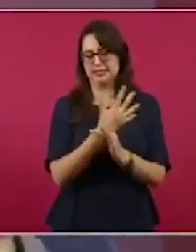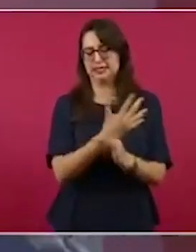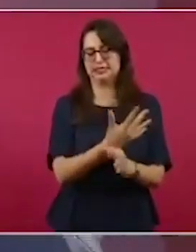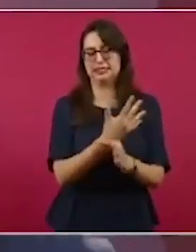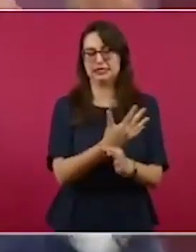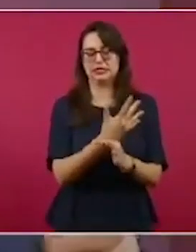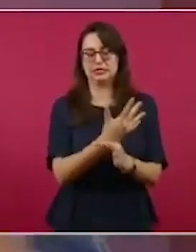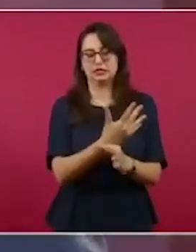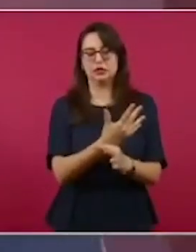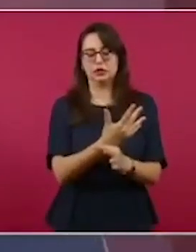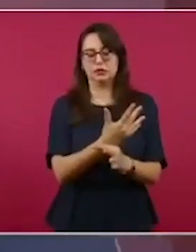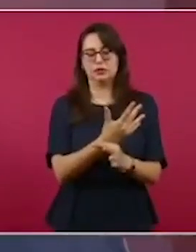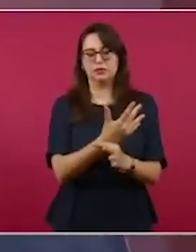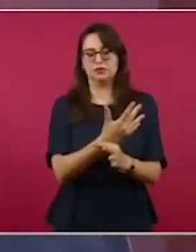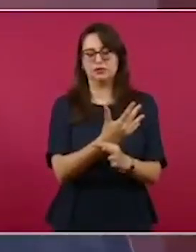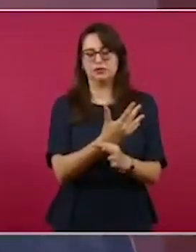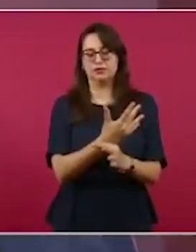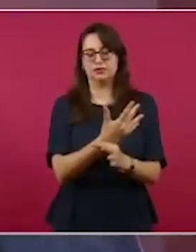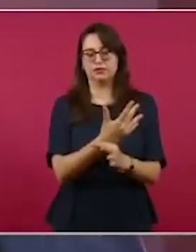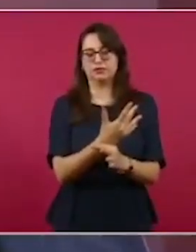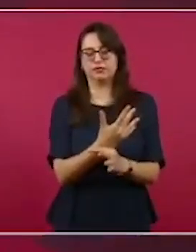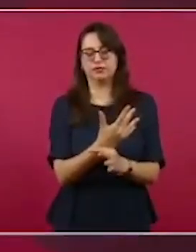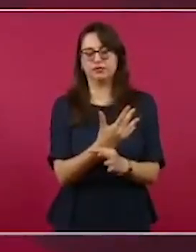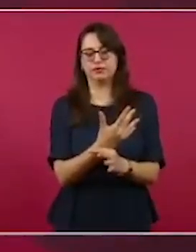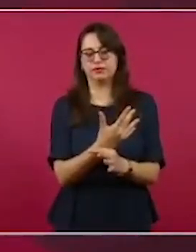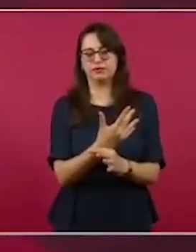Ya habían llegado a un acuerdo con Fox.